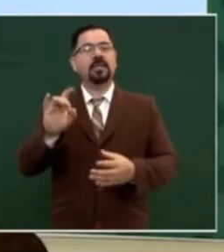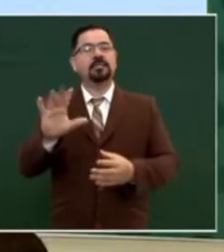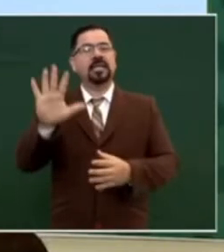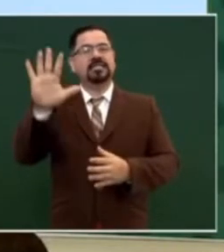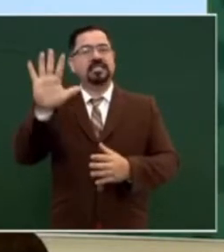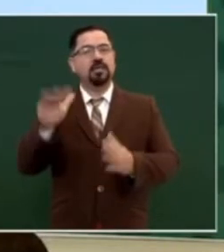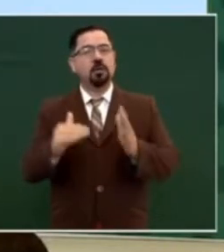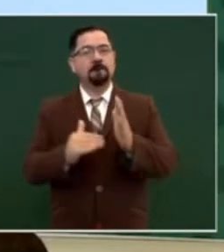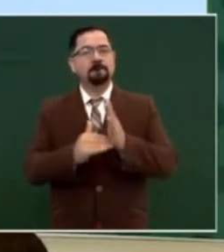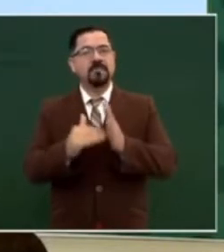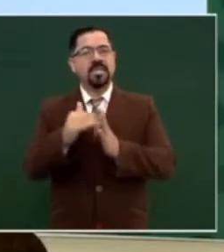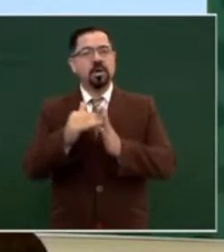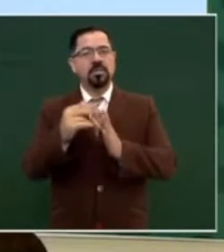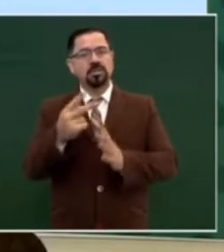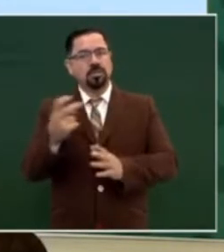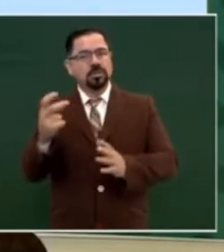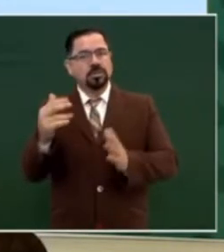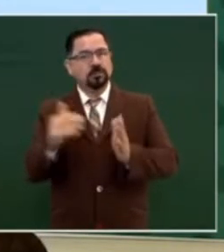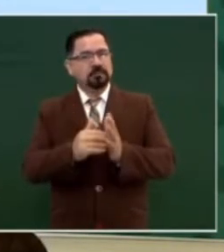vamos a ver que él gana